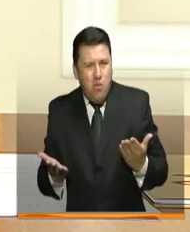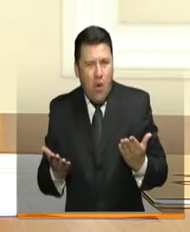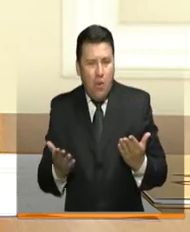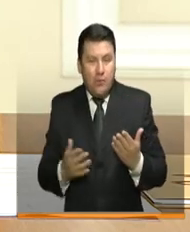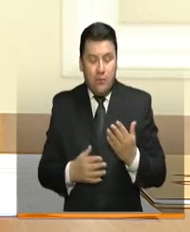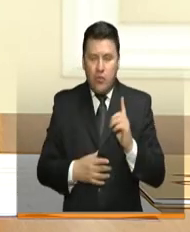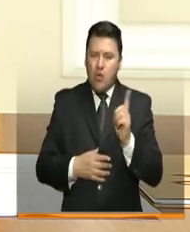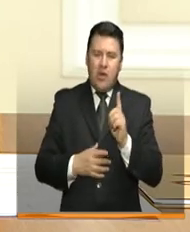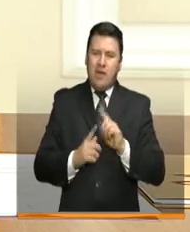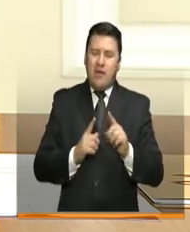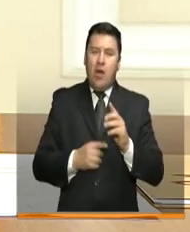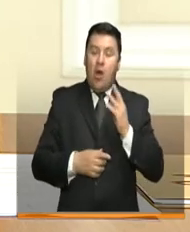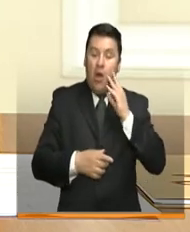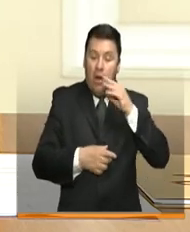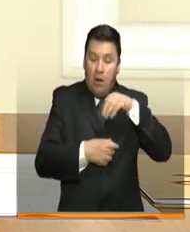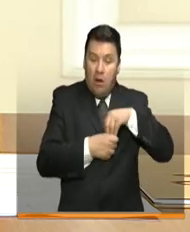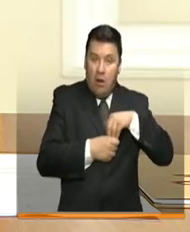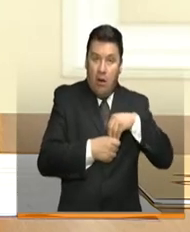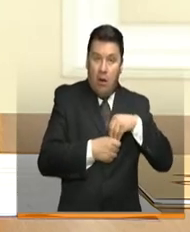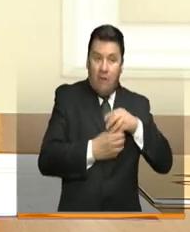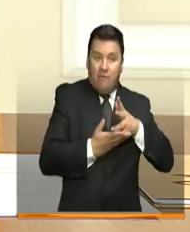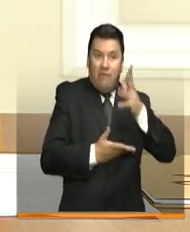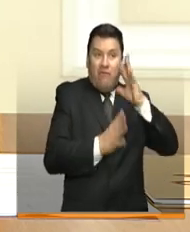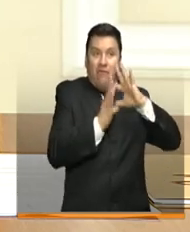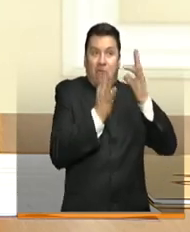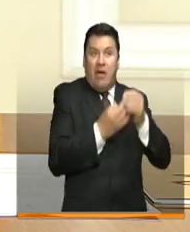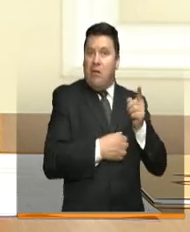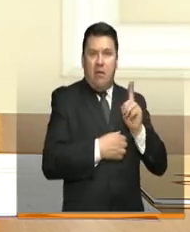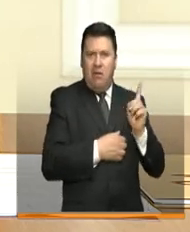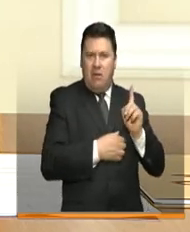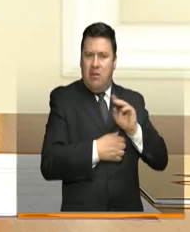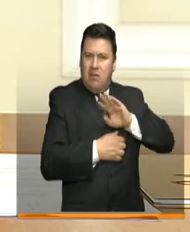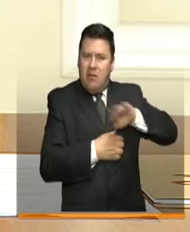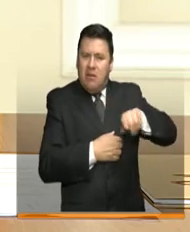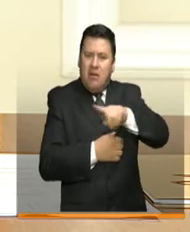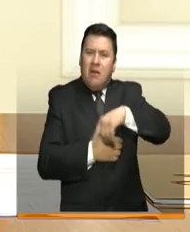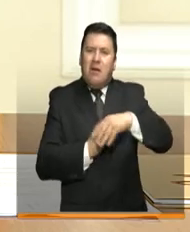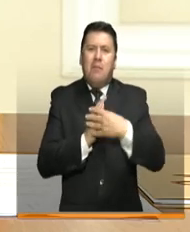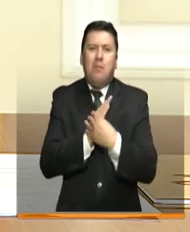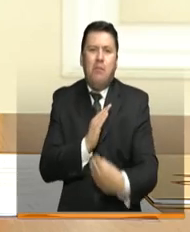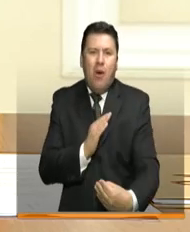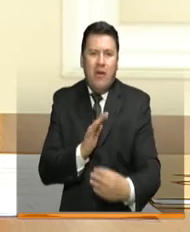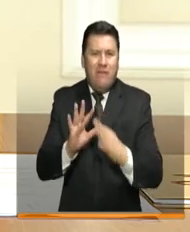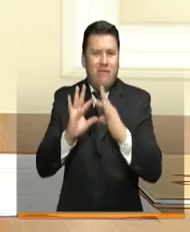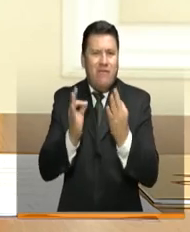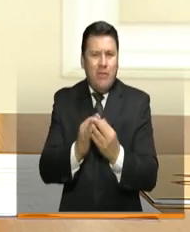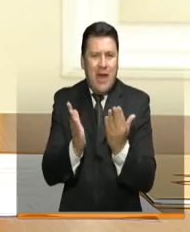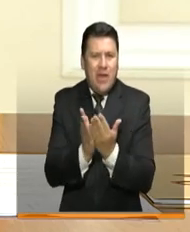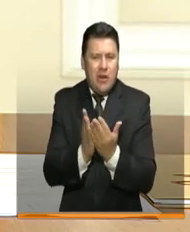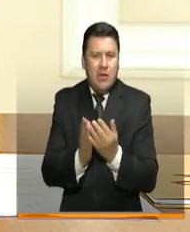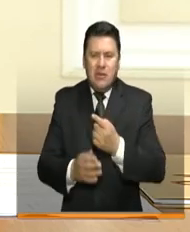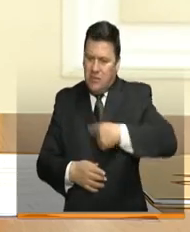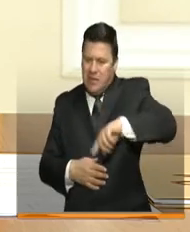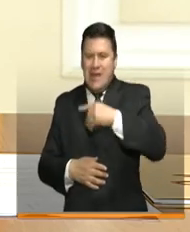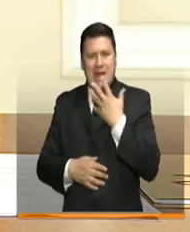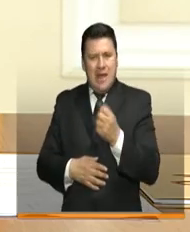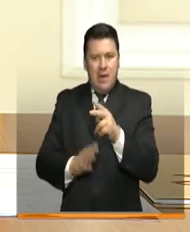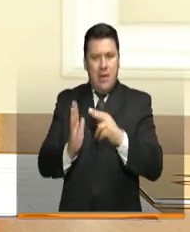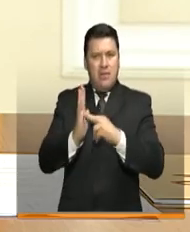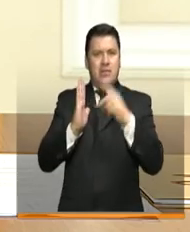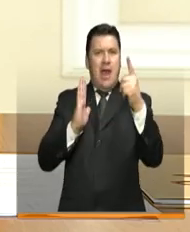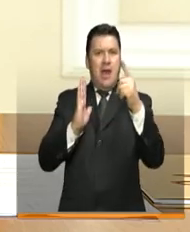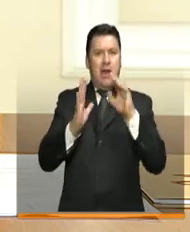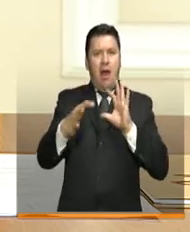los hogares de mayor ingreso, estamos hablando de los hogares vulnerables de nuestro país, donde nosotros también queremos que la